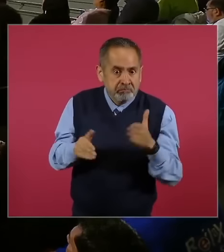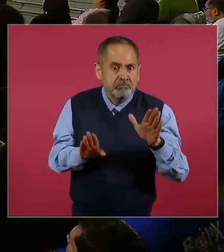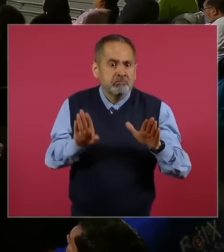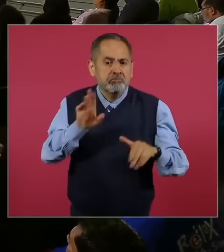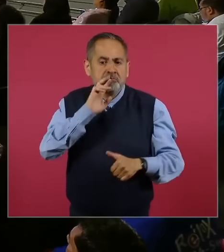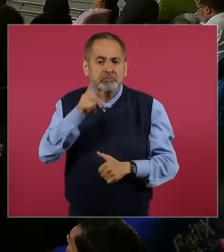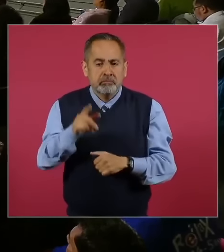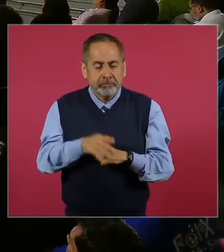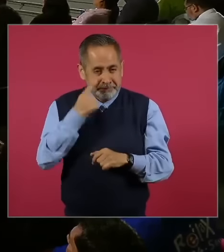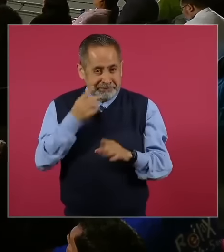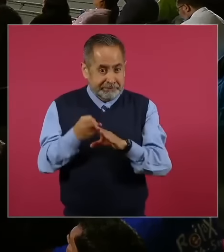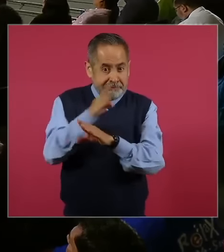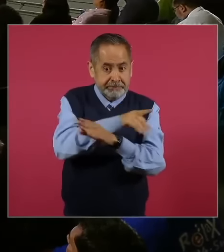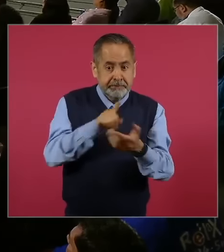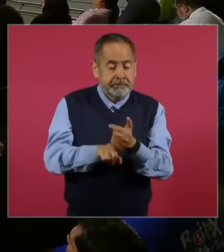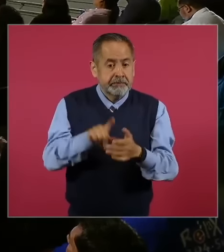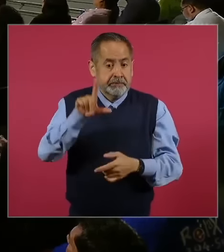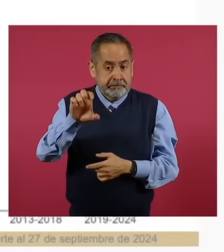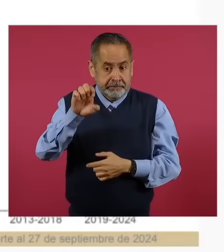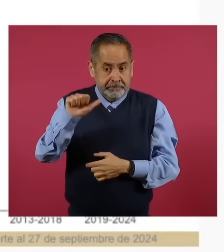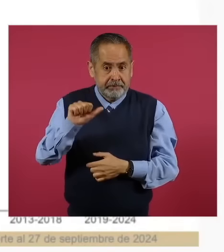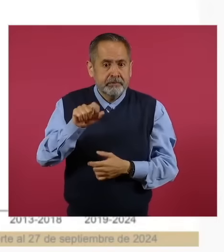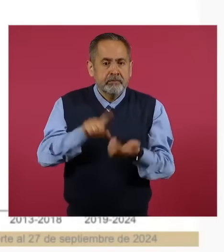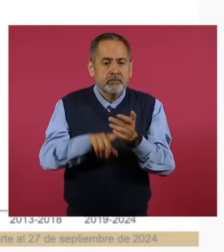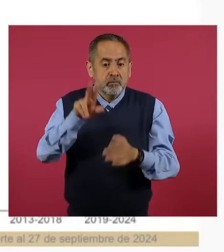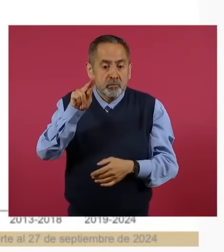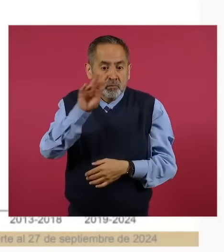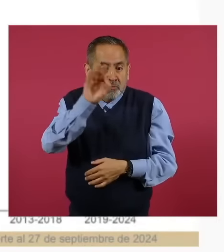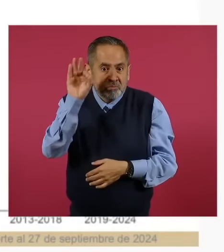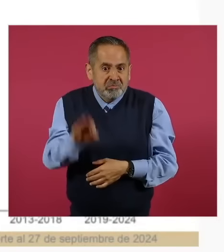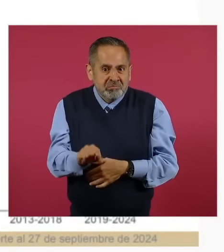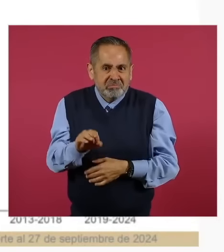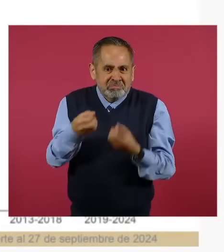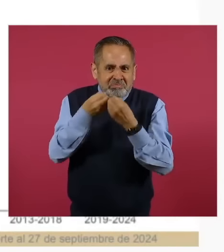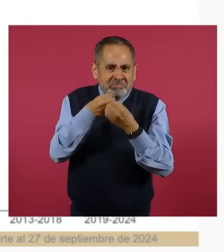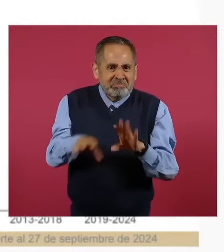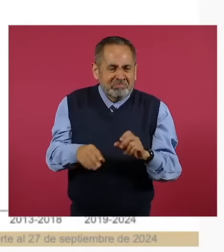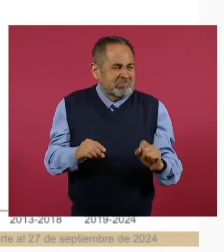Con Luis Echeverría la devaluación fue 80%.